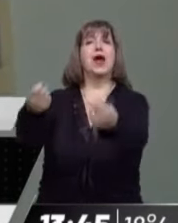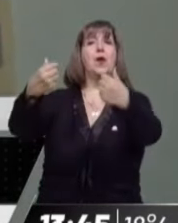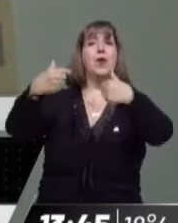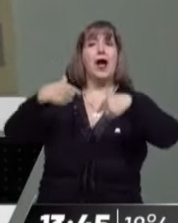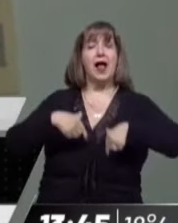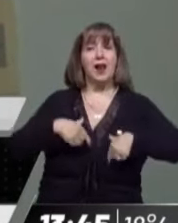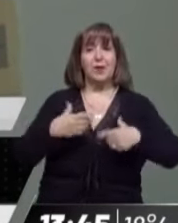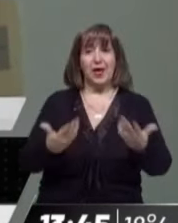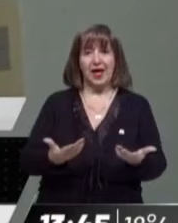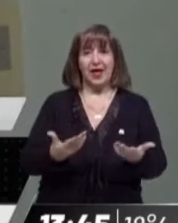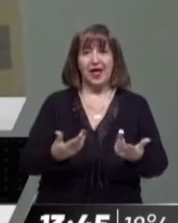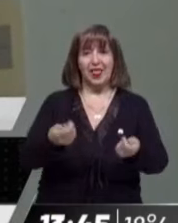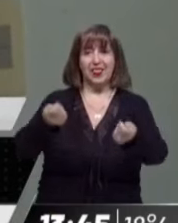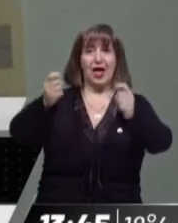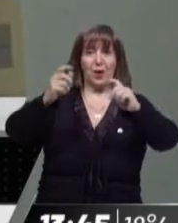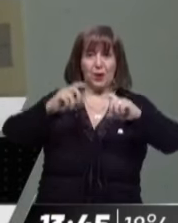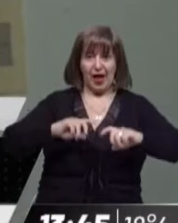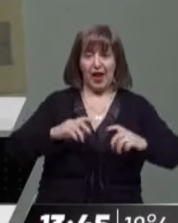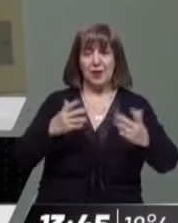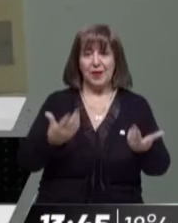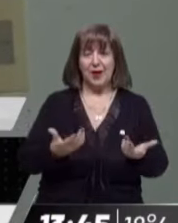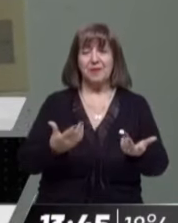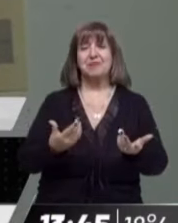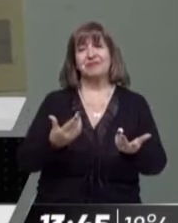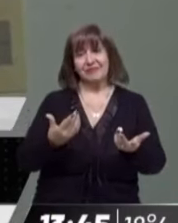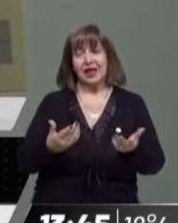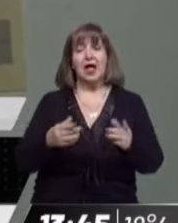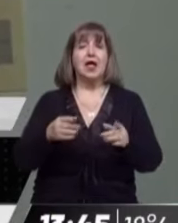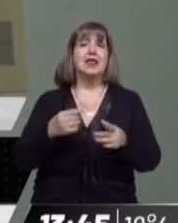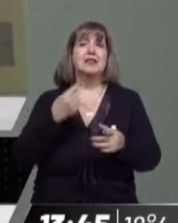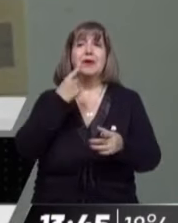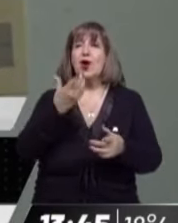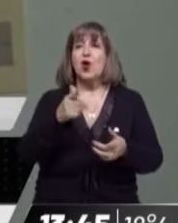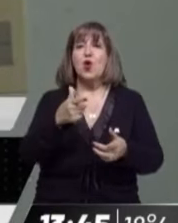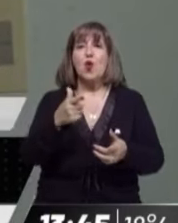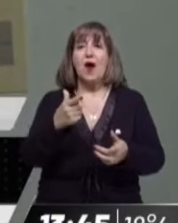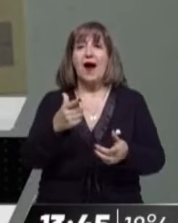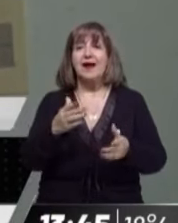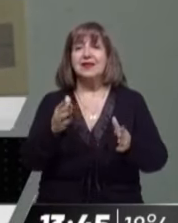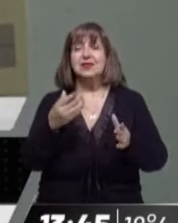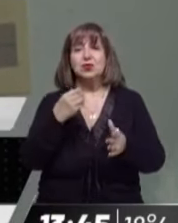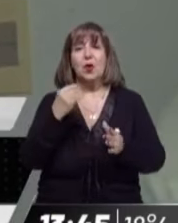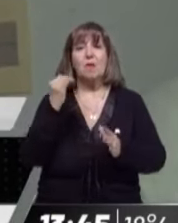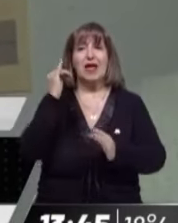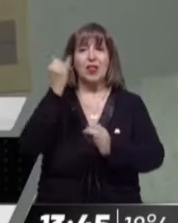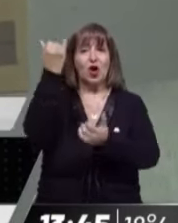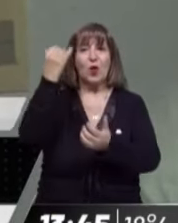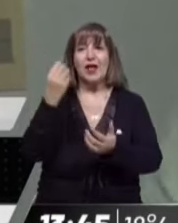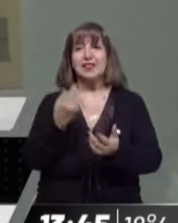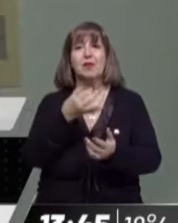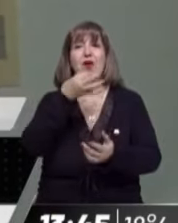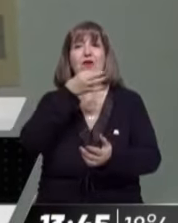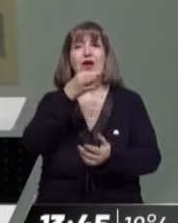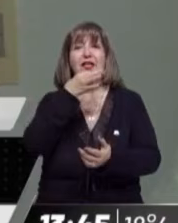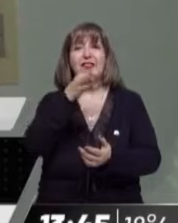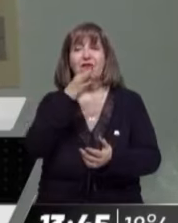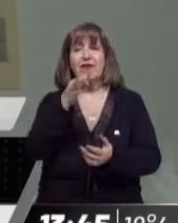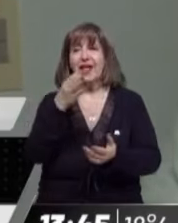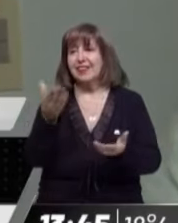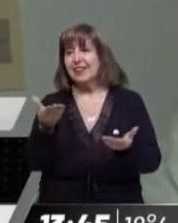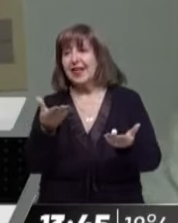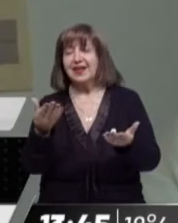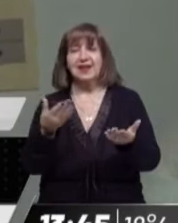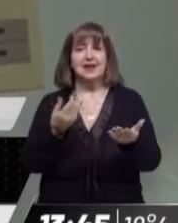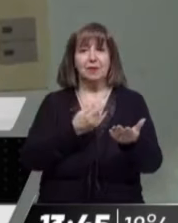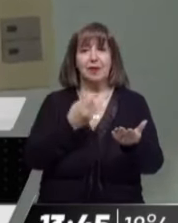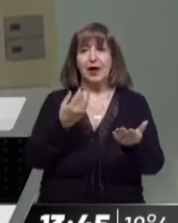esta identificación que nuestra como la leche que está certificada que es del programa del ministerio la misma la Venden o sea creo que padecemos del mismo de la